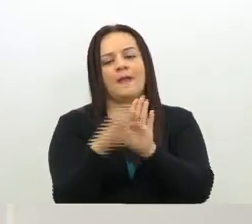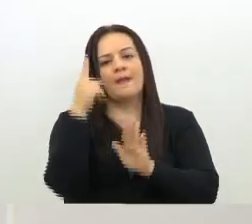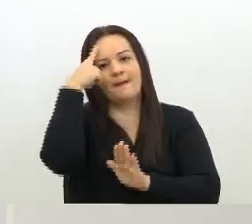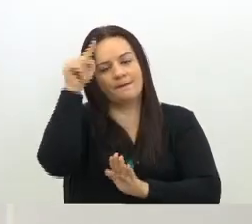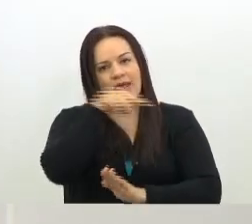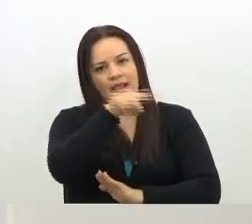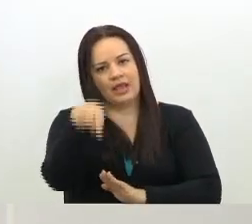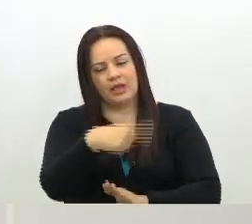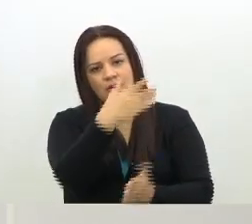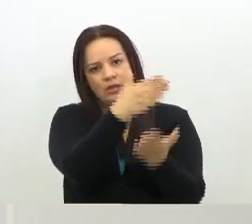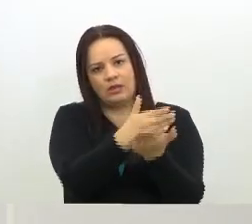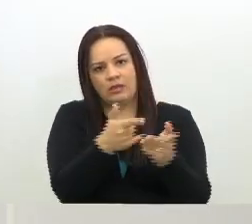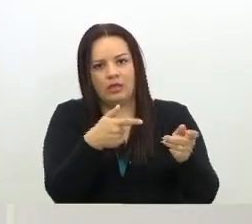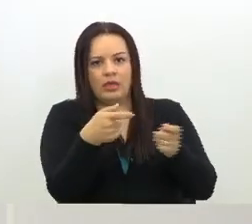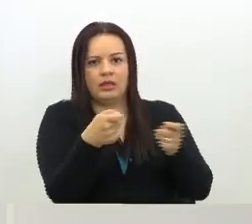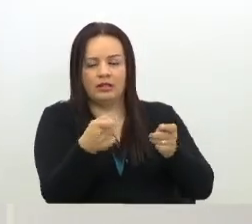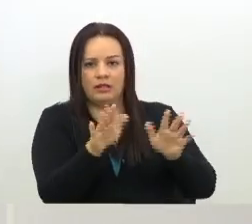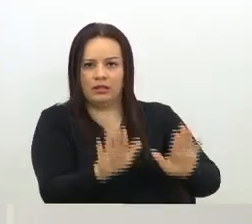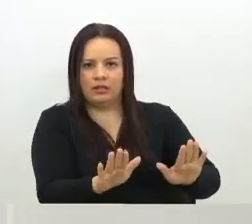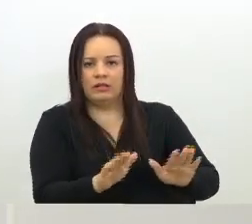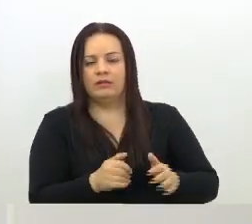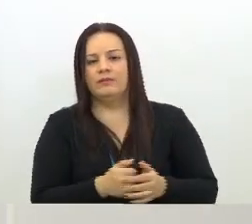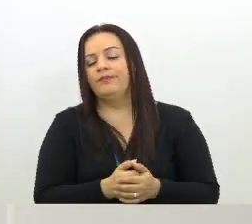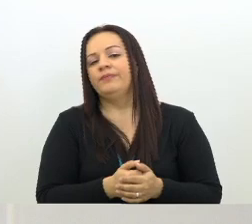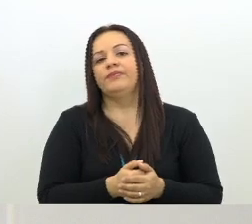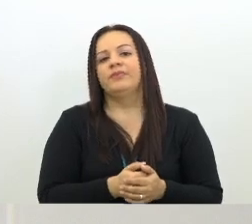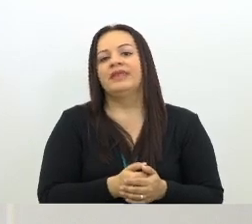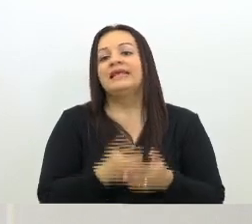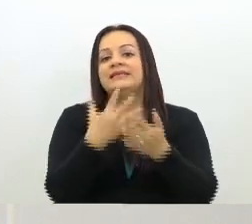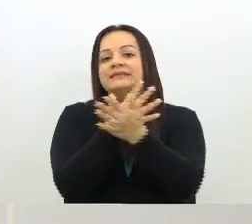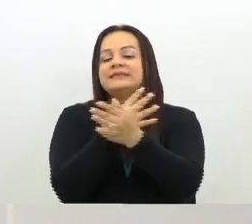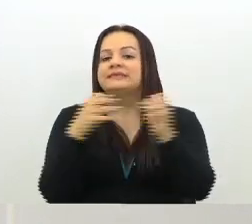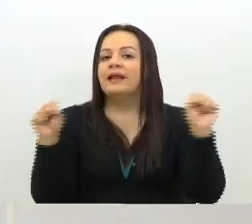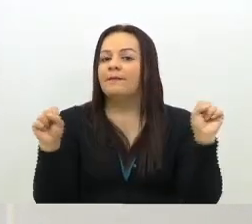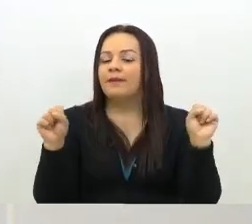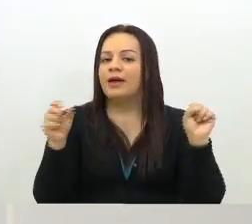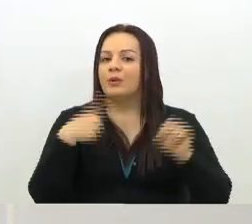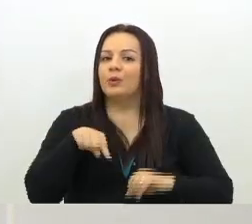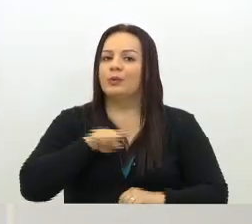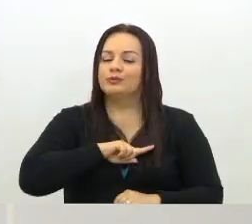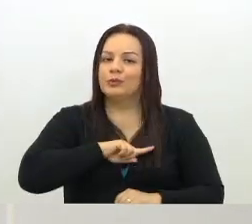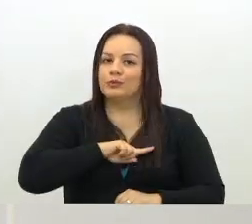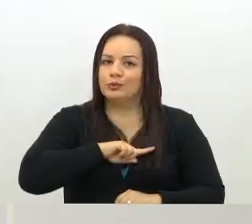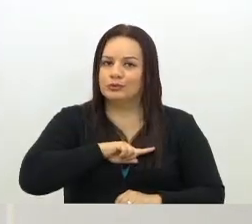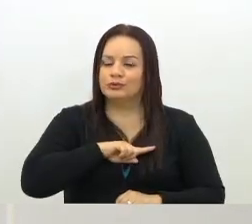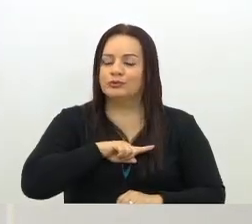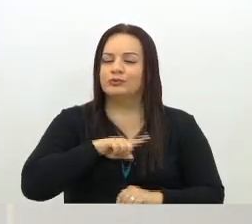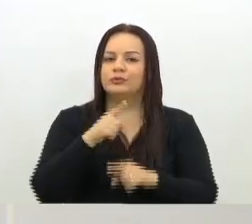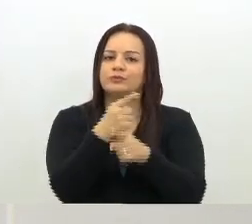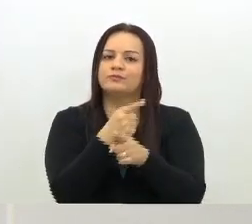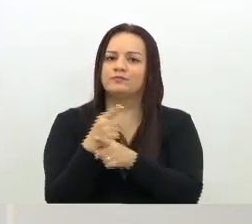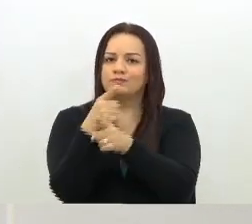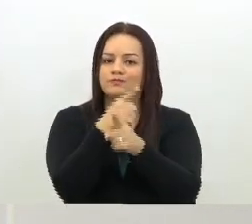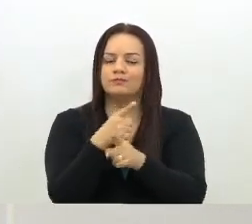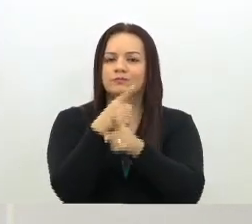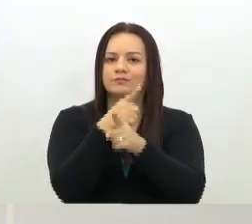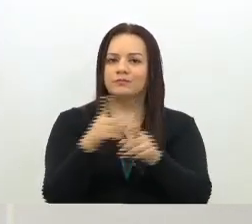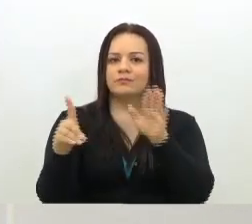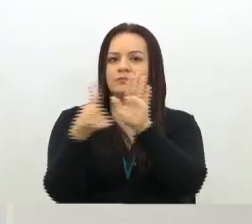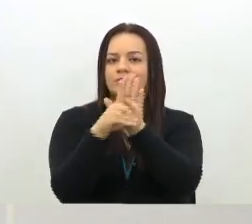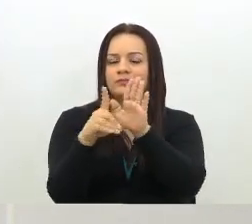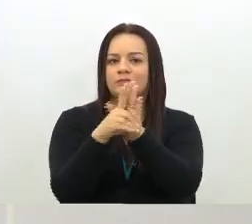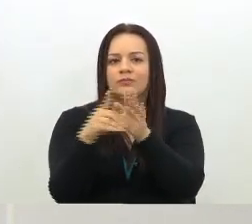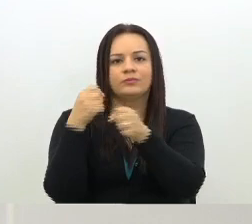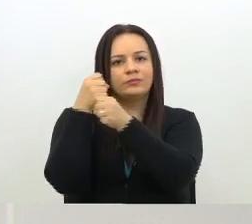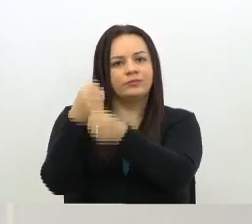Se salvaron de que nosotros reguláramos el derecho de